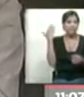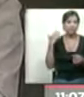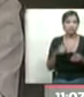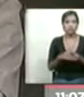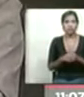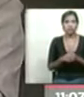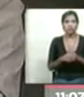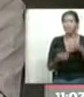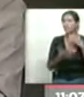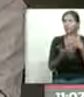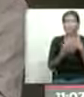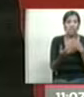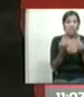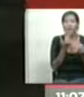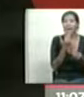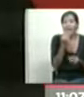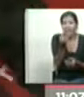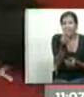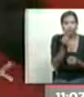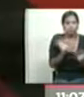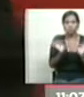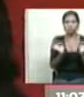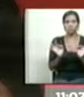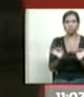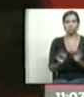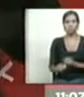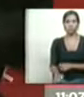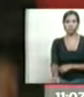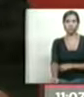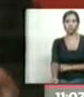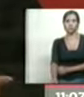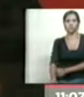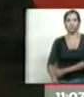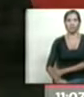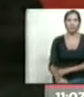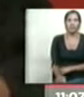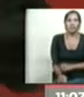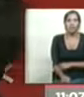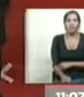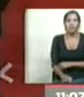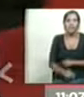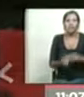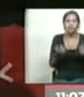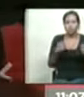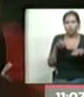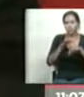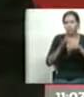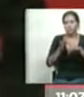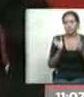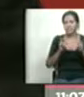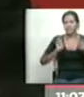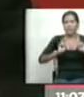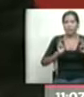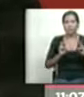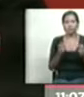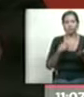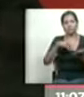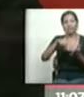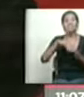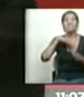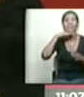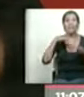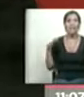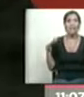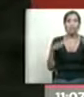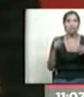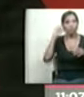De hecho... Esto ya estaba, disculpa que me desvíe el tema, Pedro, pero es que todo tiene que ver, estaba transitando por el bulevar de Sabana Grande. Y